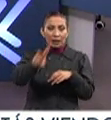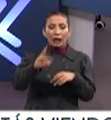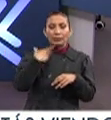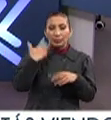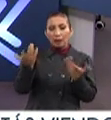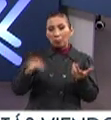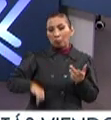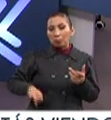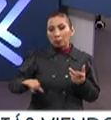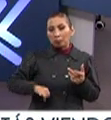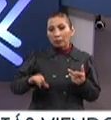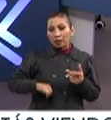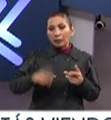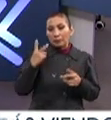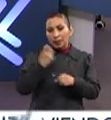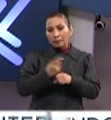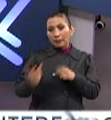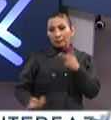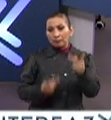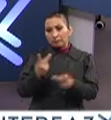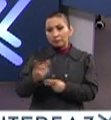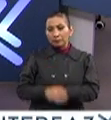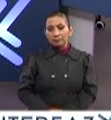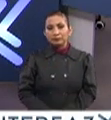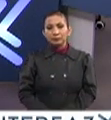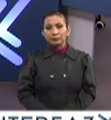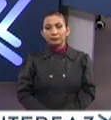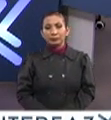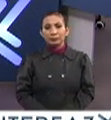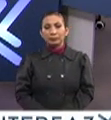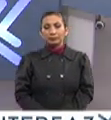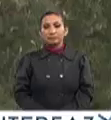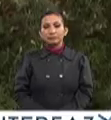van a estar interesadas. Vamos a hacer la primera pregunta que te hacen, Mauricio, si no lo permites.